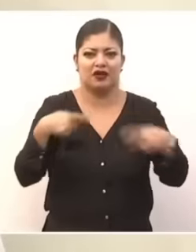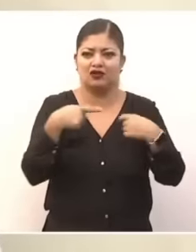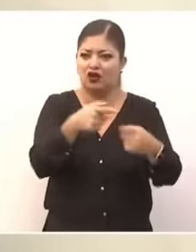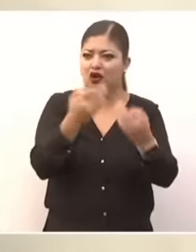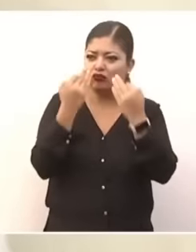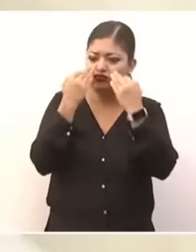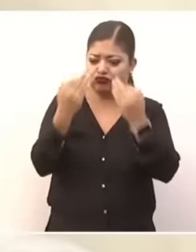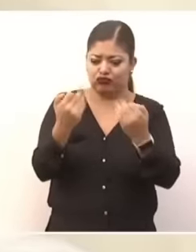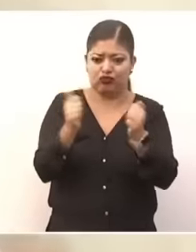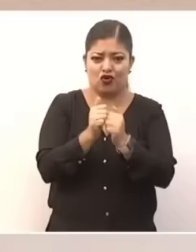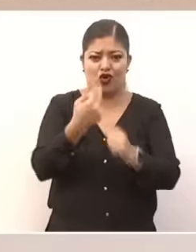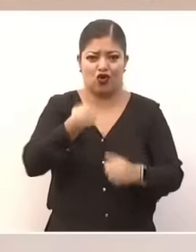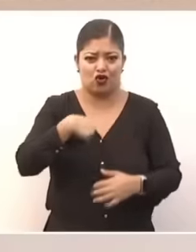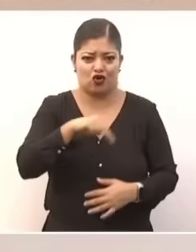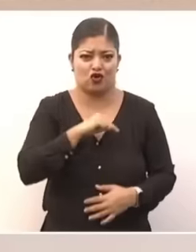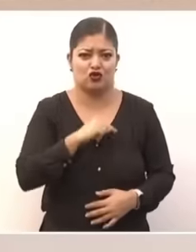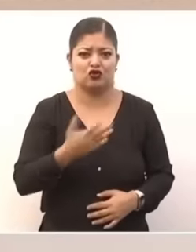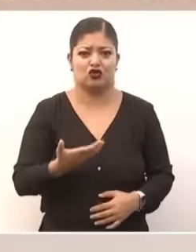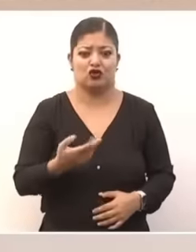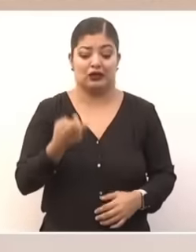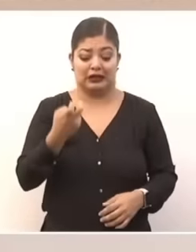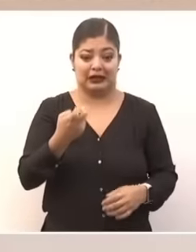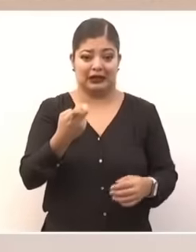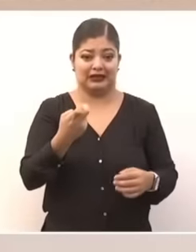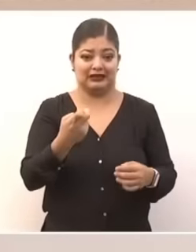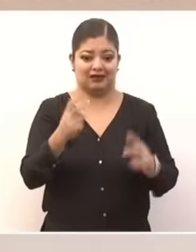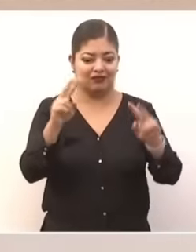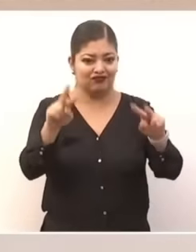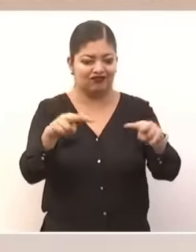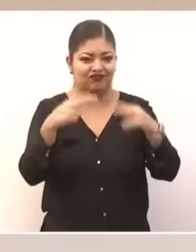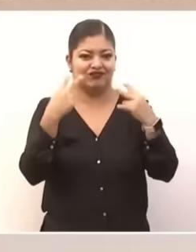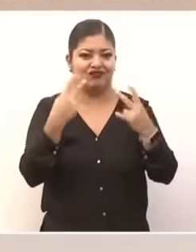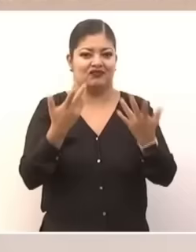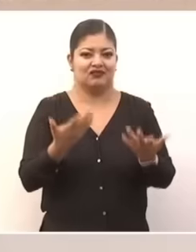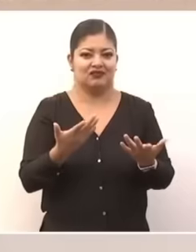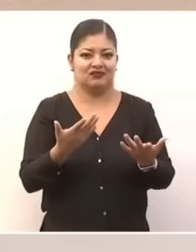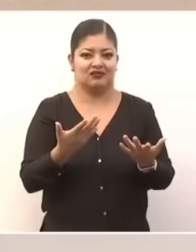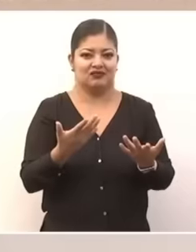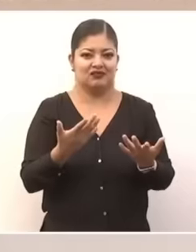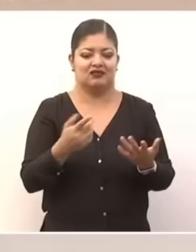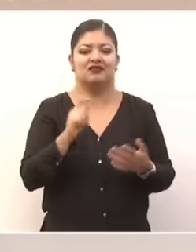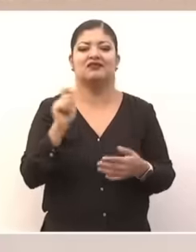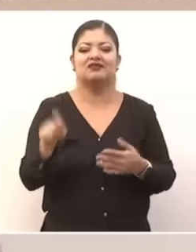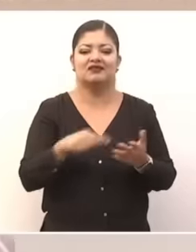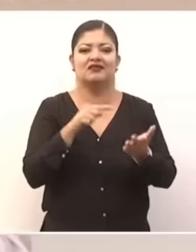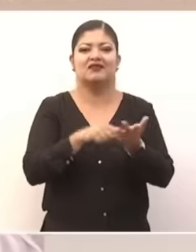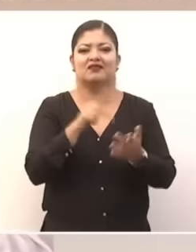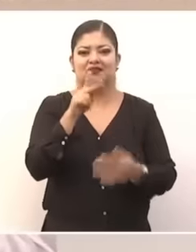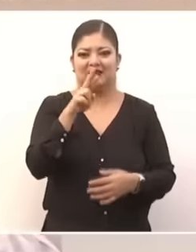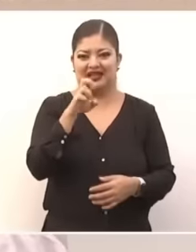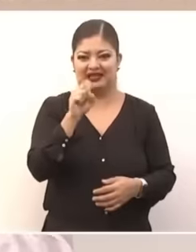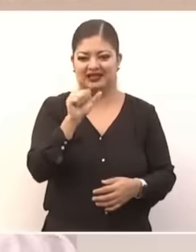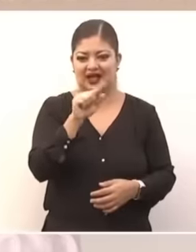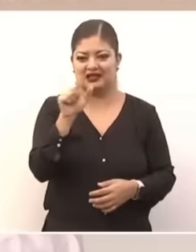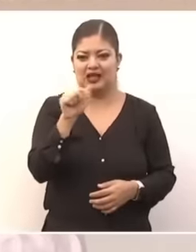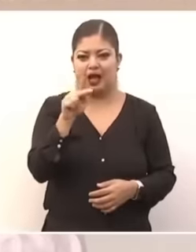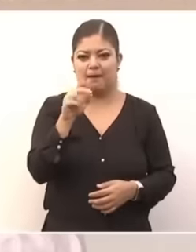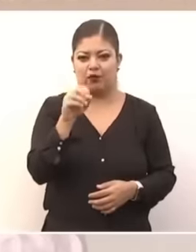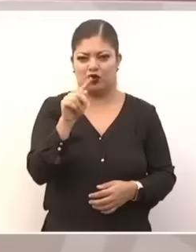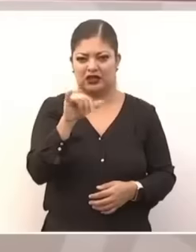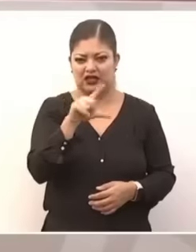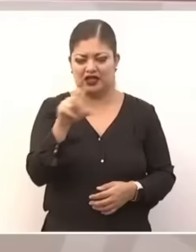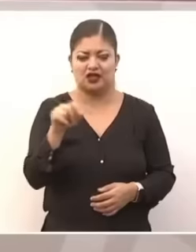México. Esta revisión de la presa El Zapotillo y todos los programas de